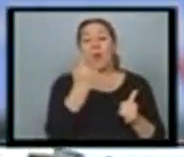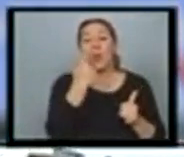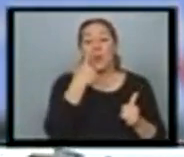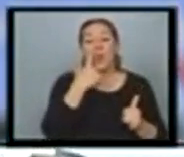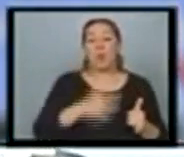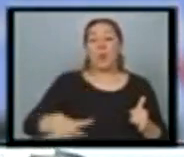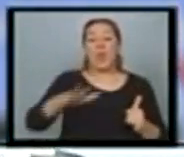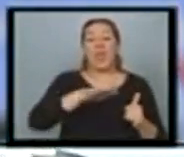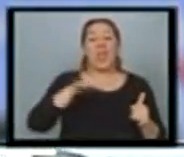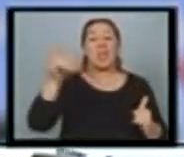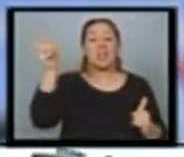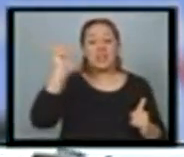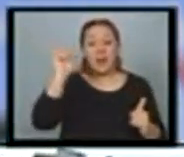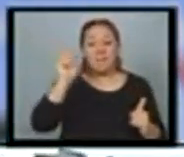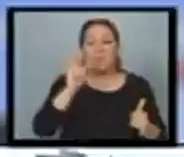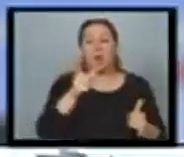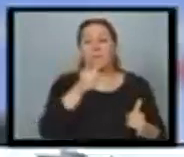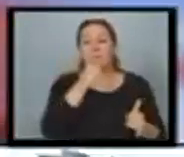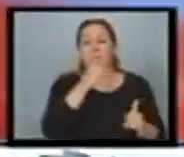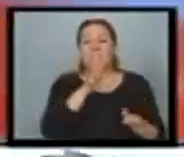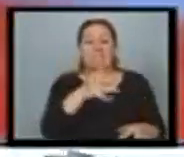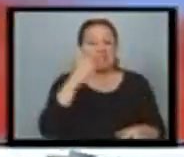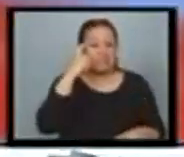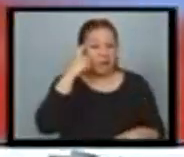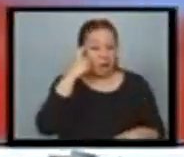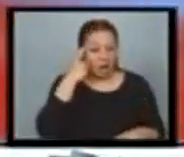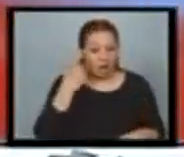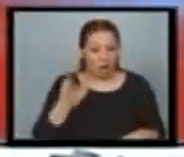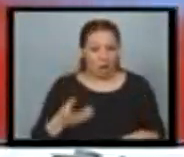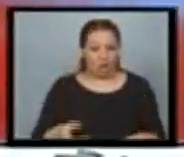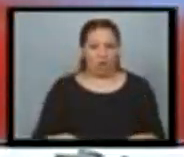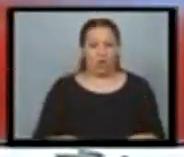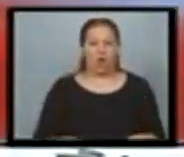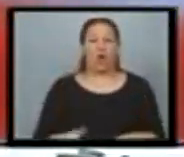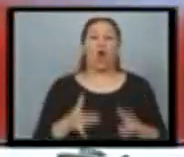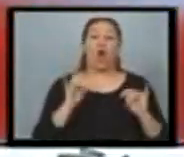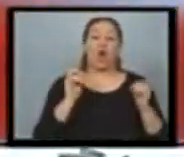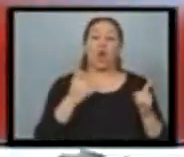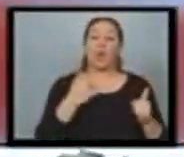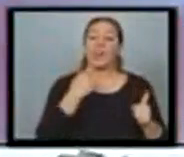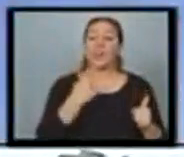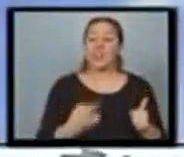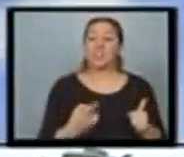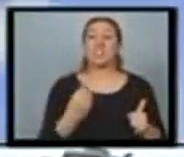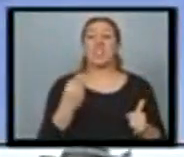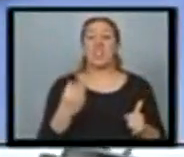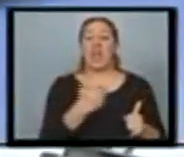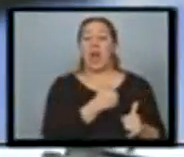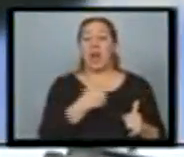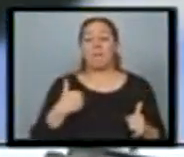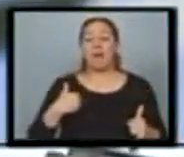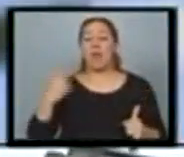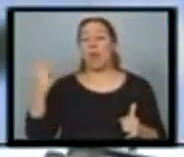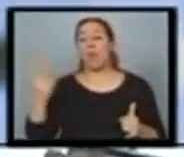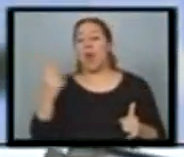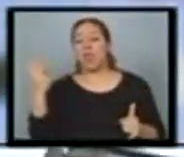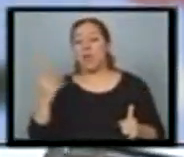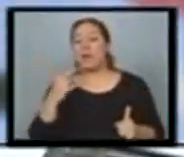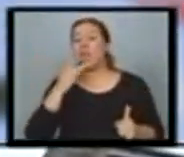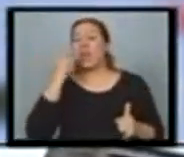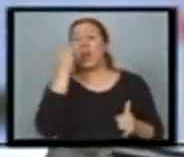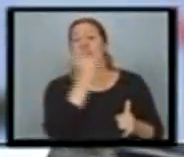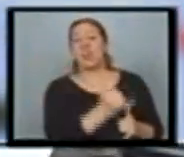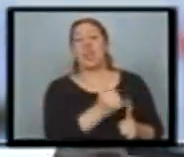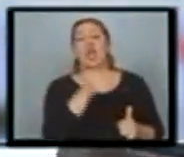Campana, por lo visto no está en sus cabales. El joven dijo que su madre al morir le había comentado